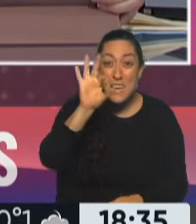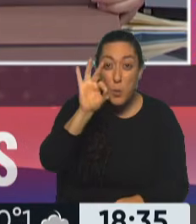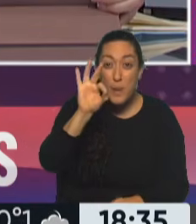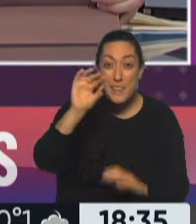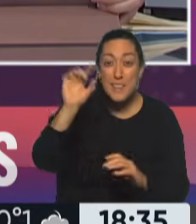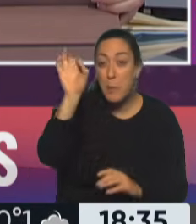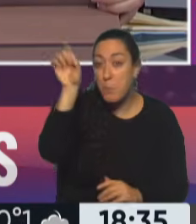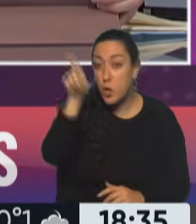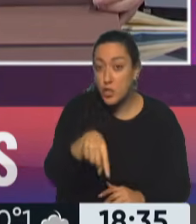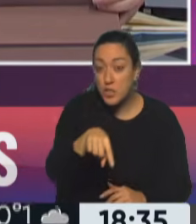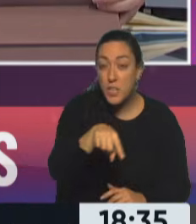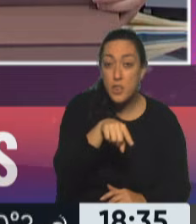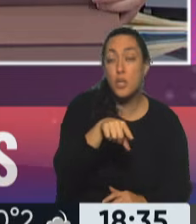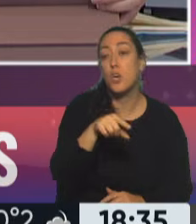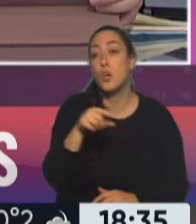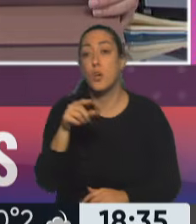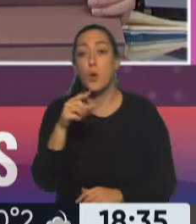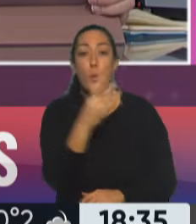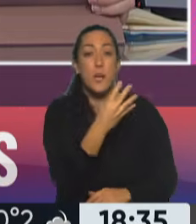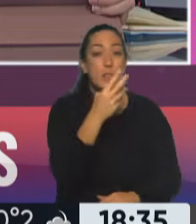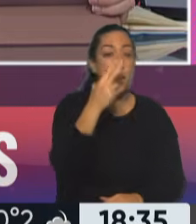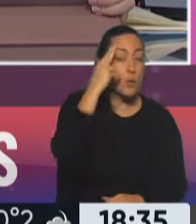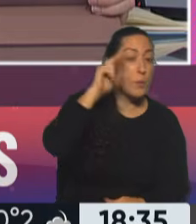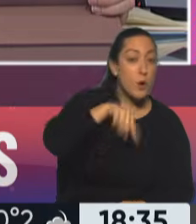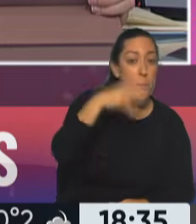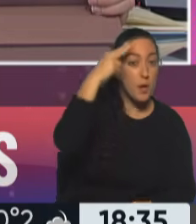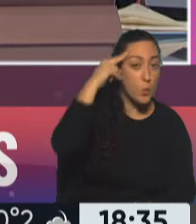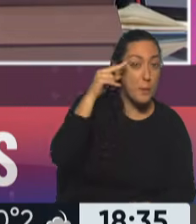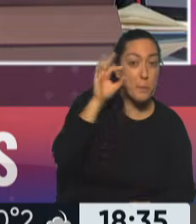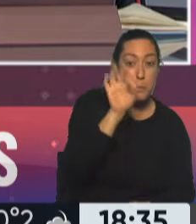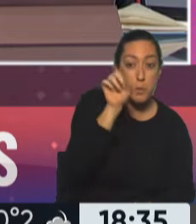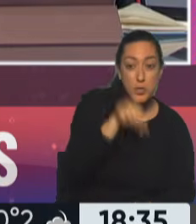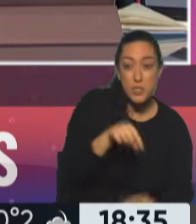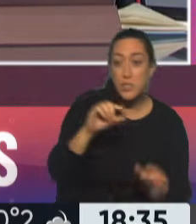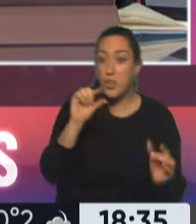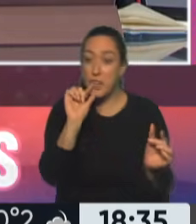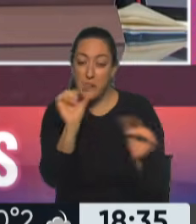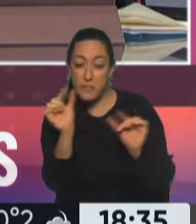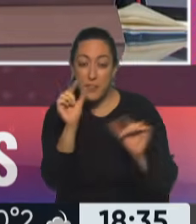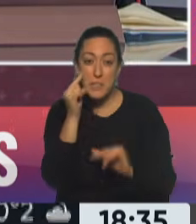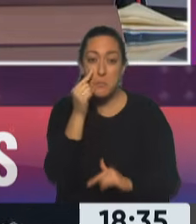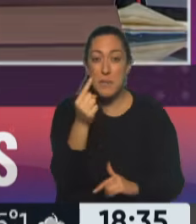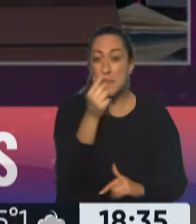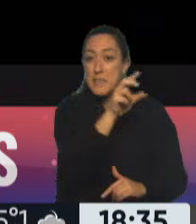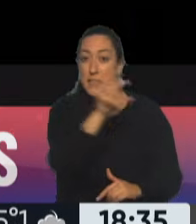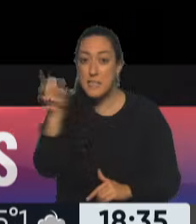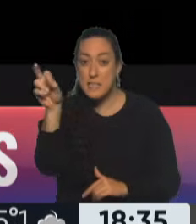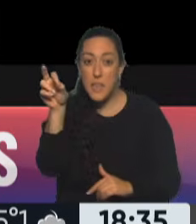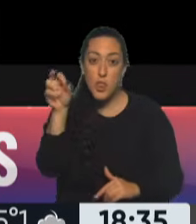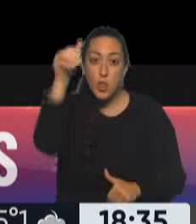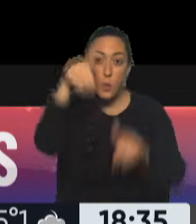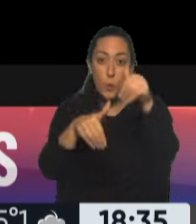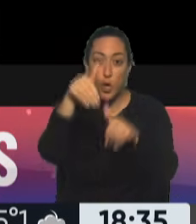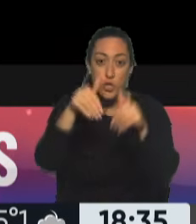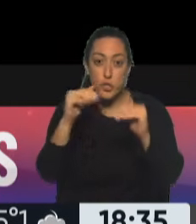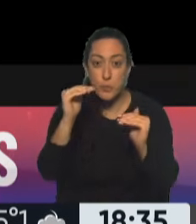50.004 Fujimori, 49.9, pero la diferencia de votos es en torno a los un poco más de 1.300, casi 1.400 votos.